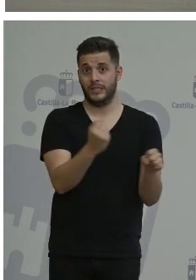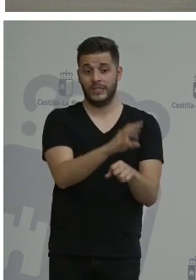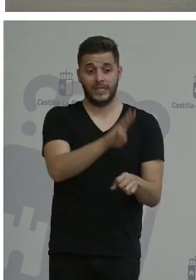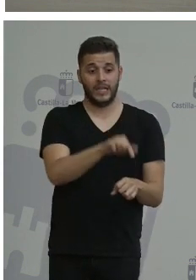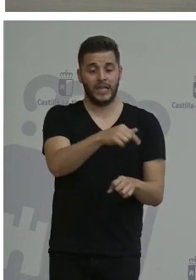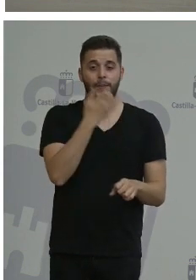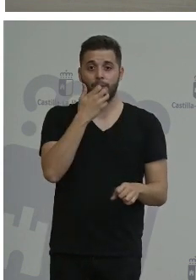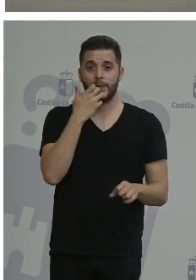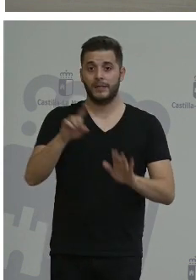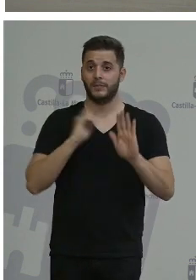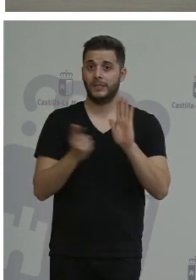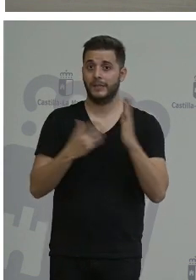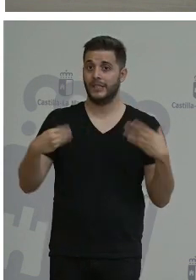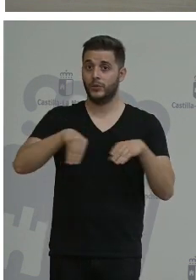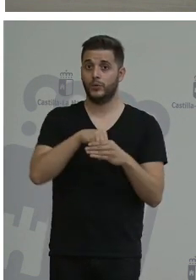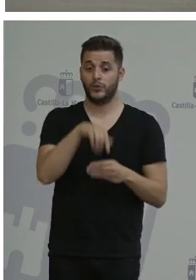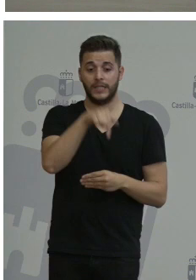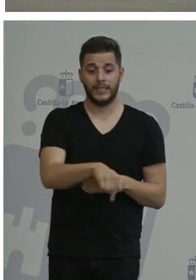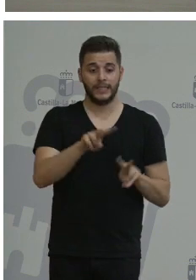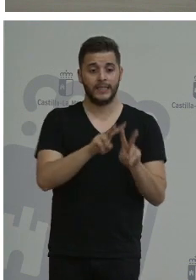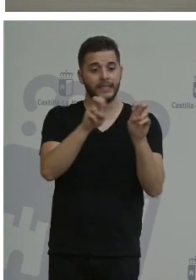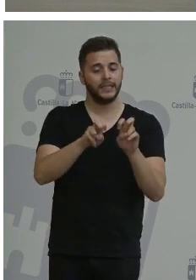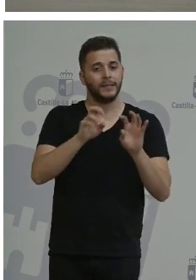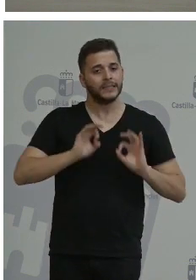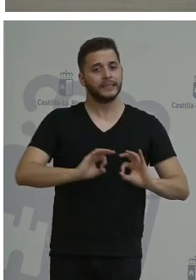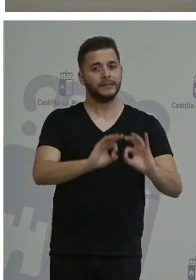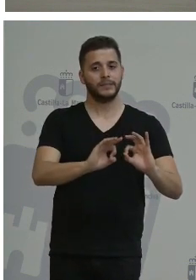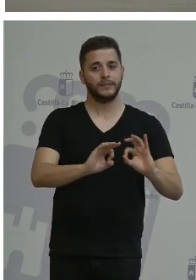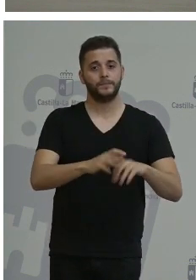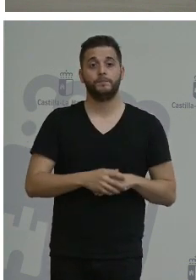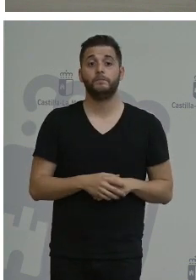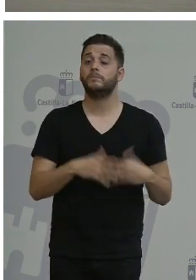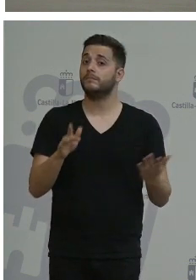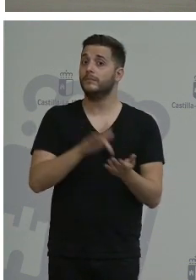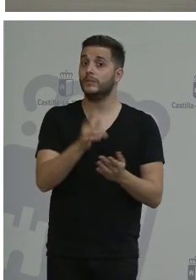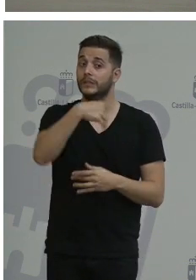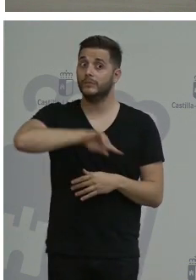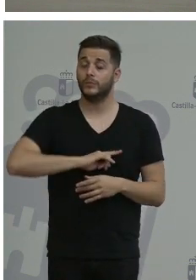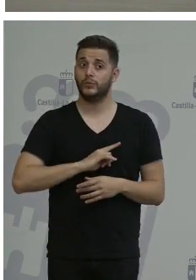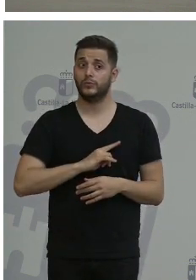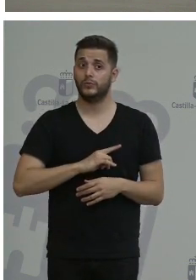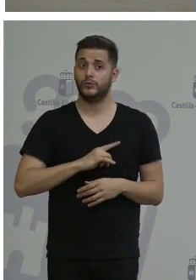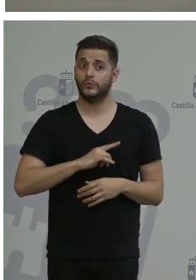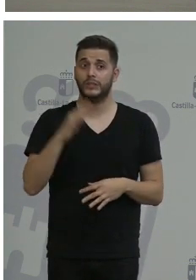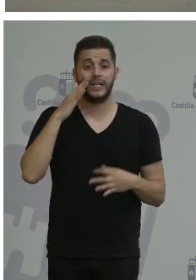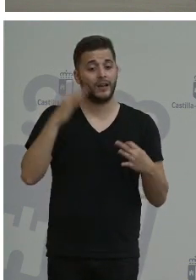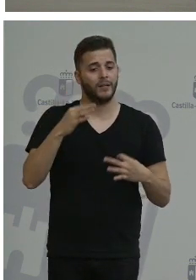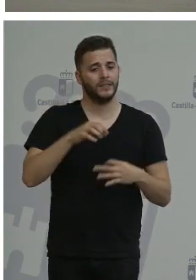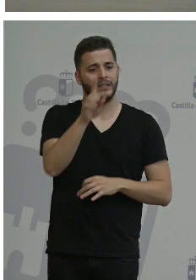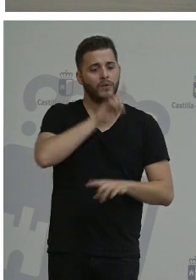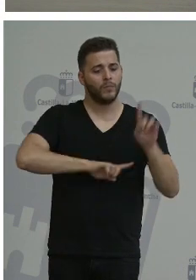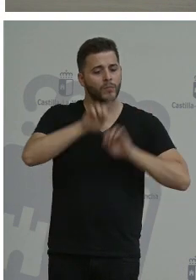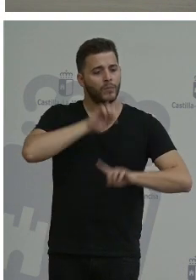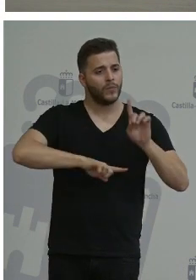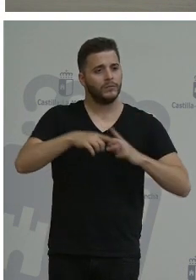inclusión, en esta especialización que tenéis. Y, por tanto, sois quien nos eleváis todos los problemas que se